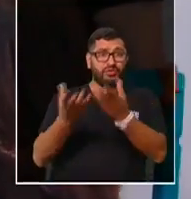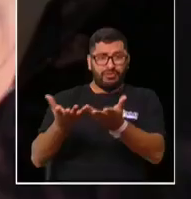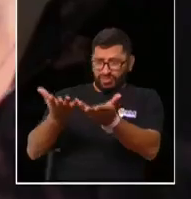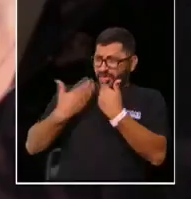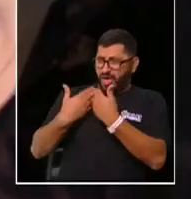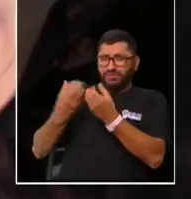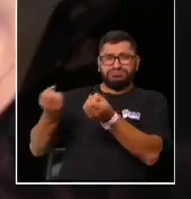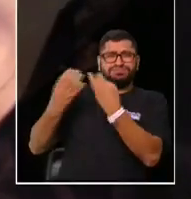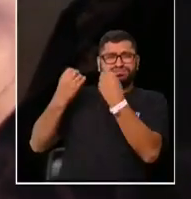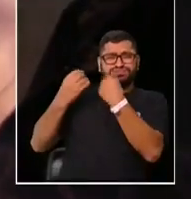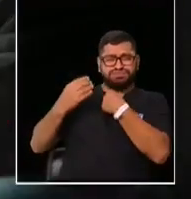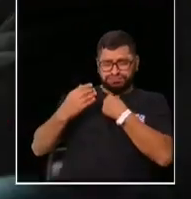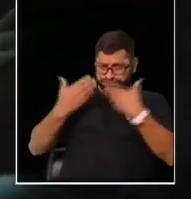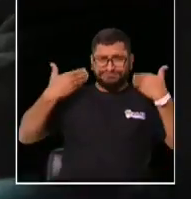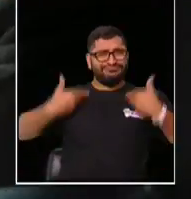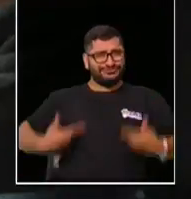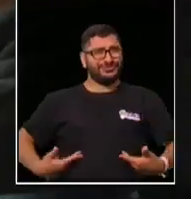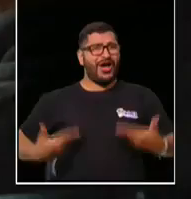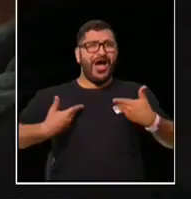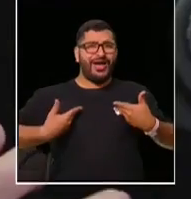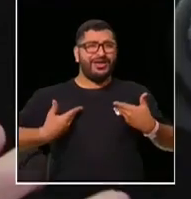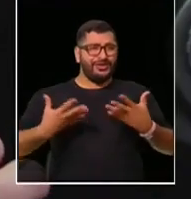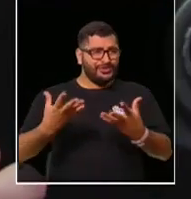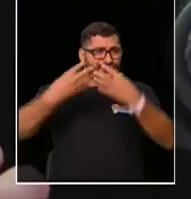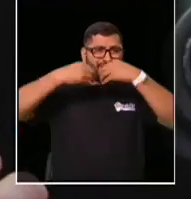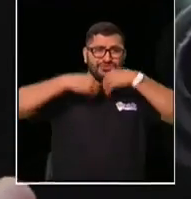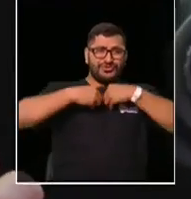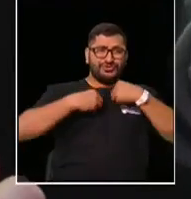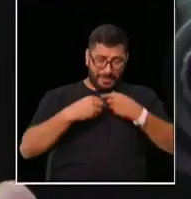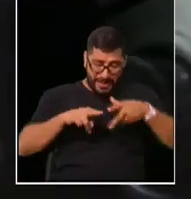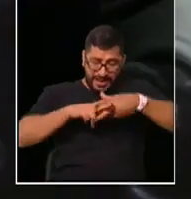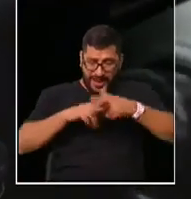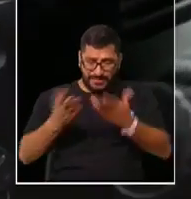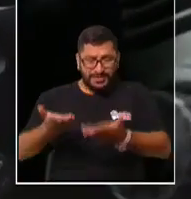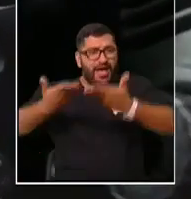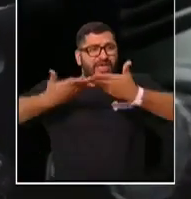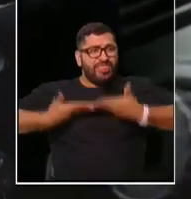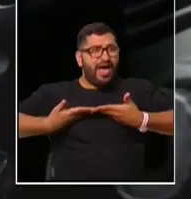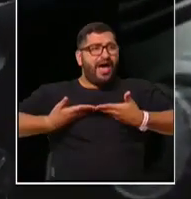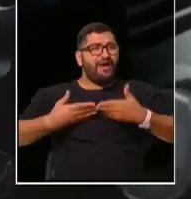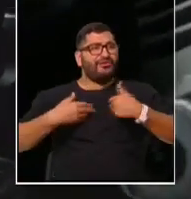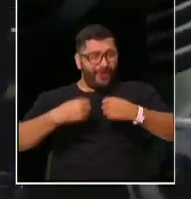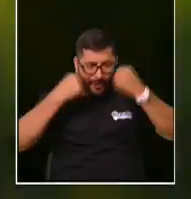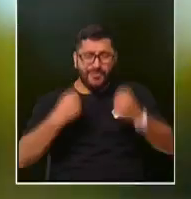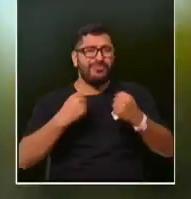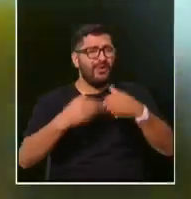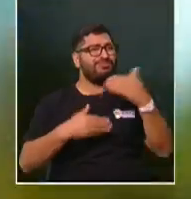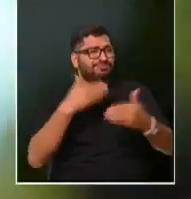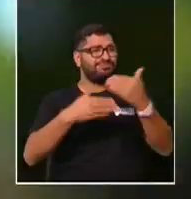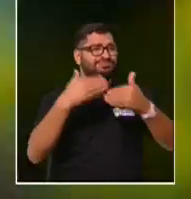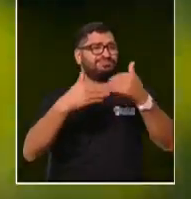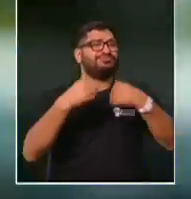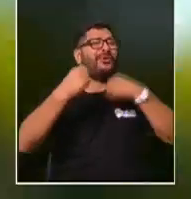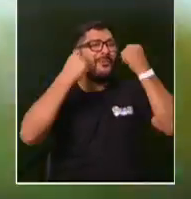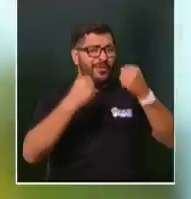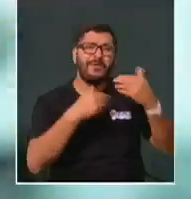ha formado mucho de lo que soy. Me ha dado las herramientas para yo poder